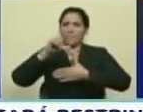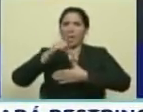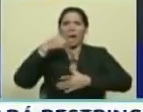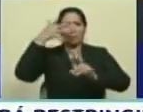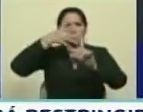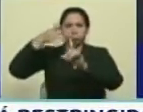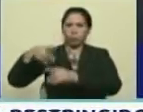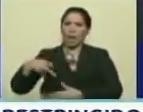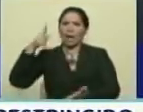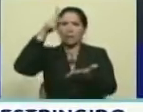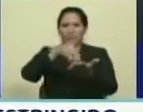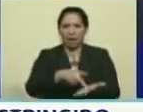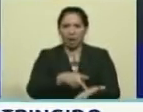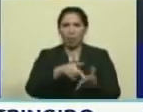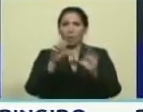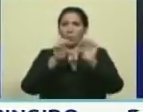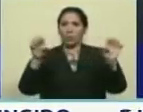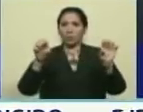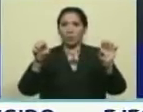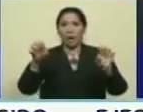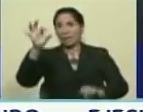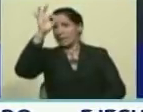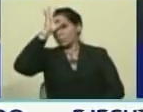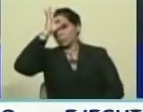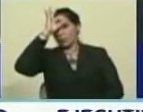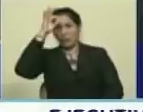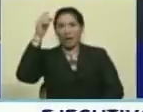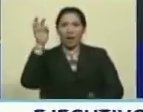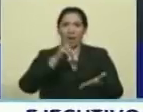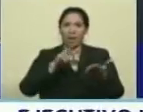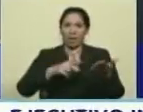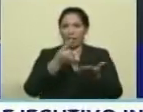educación al que no sabía leer ni escribir.